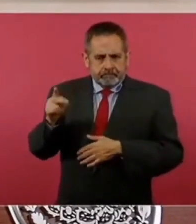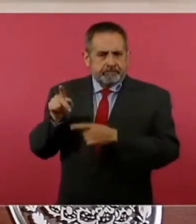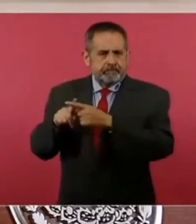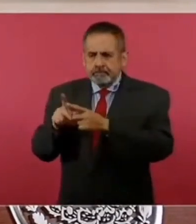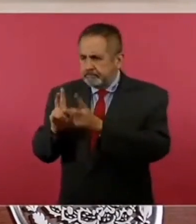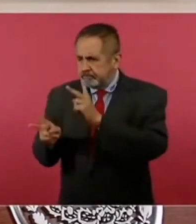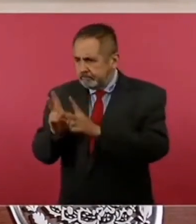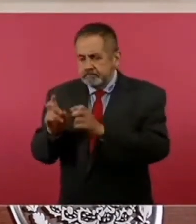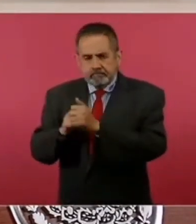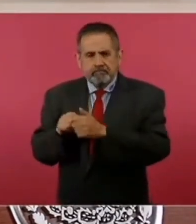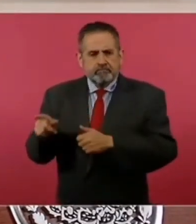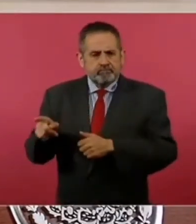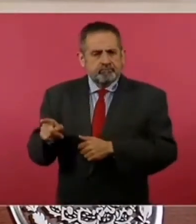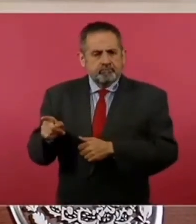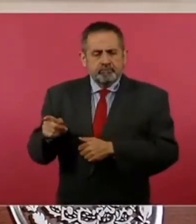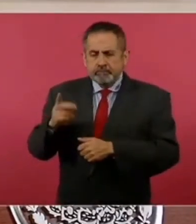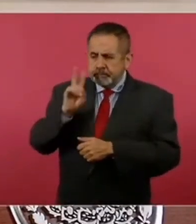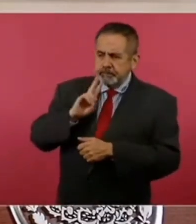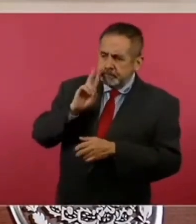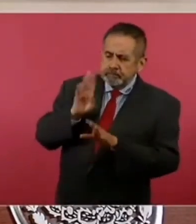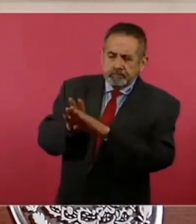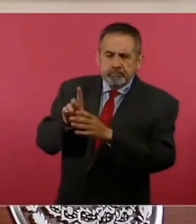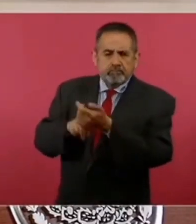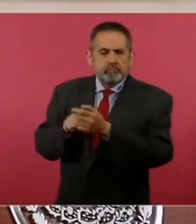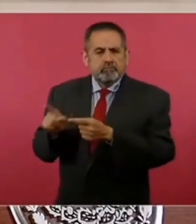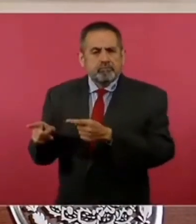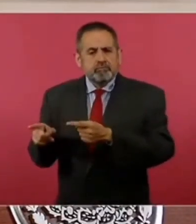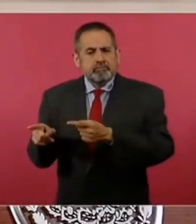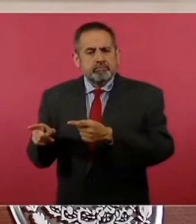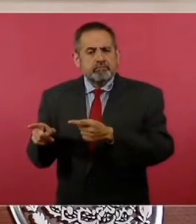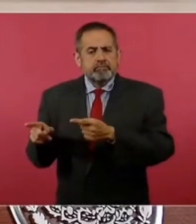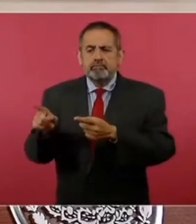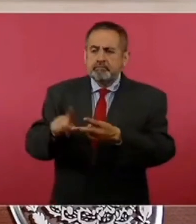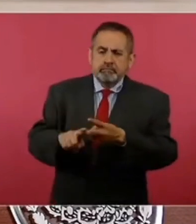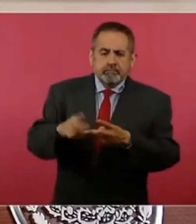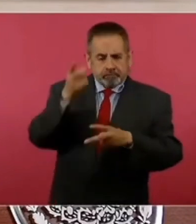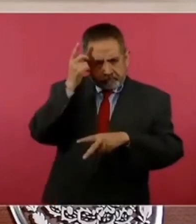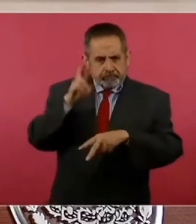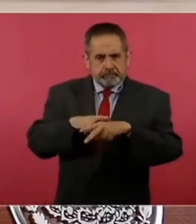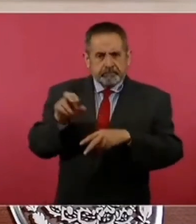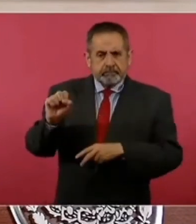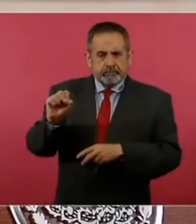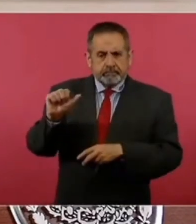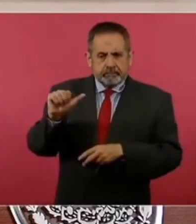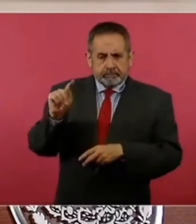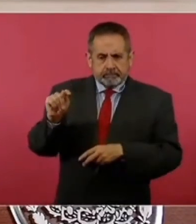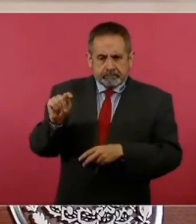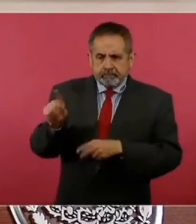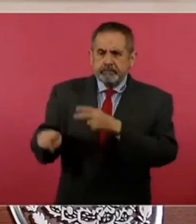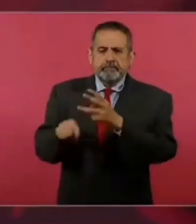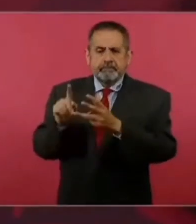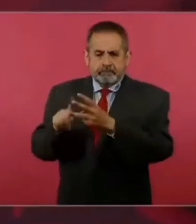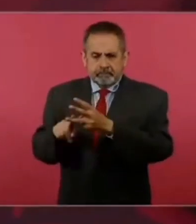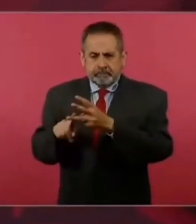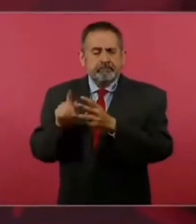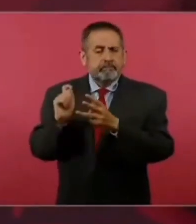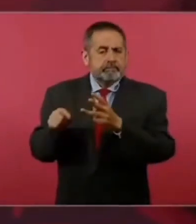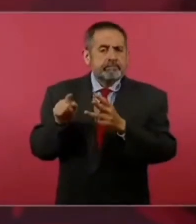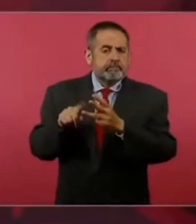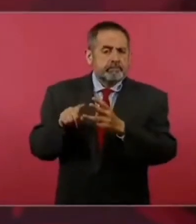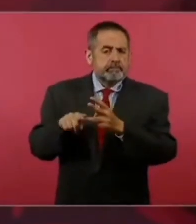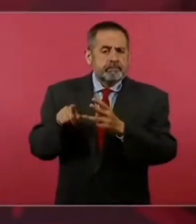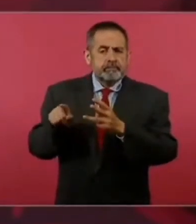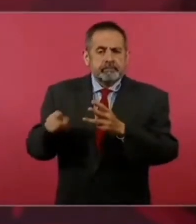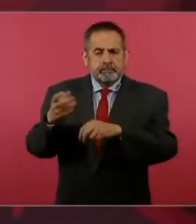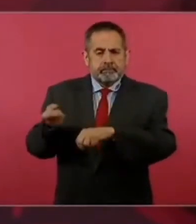con el secretario de Hacienda con el director del SAT y sobre todo